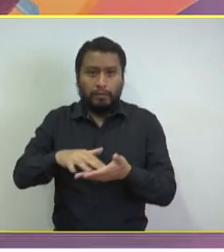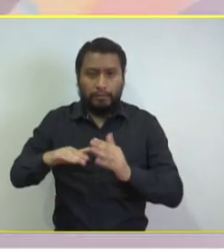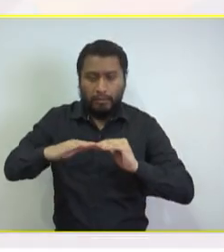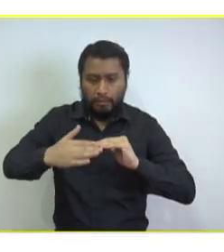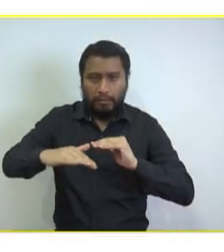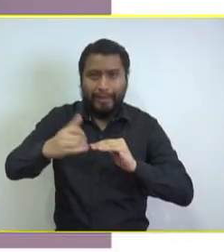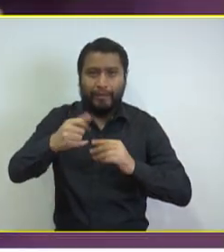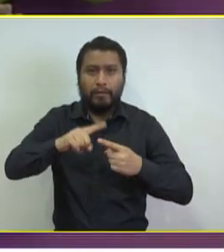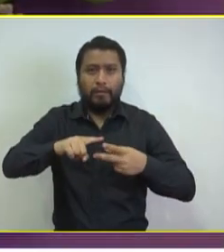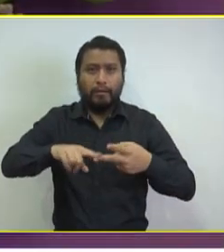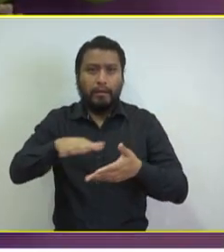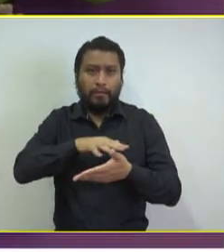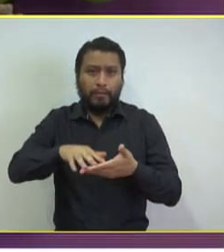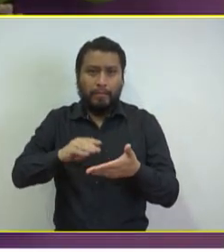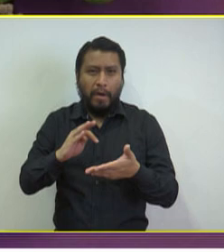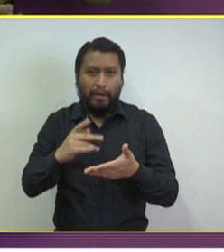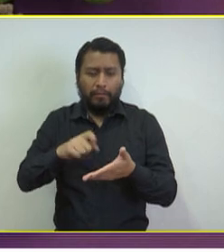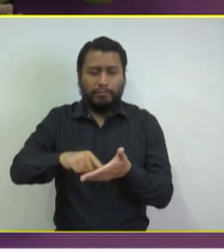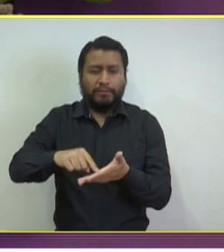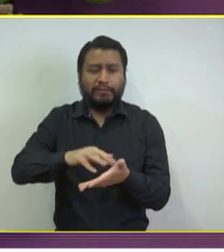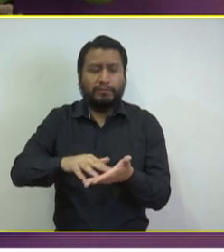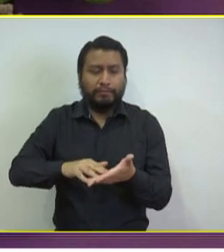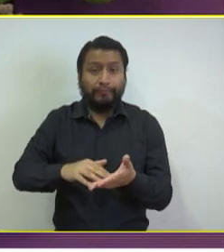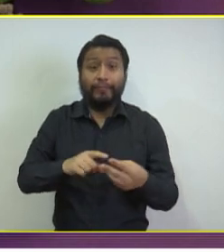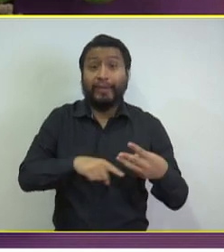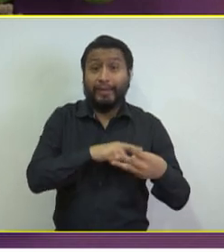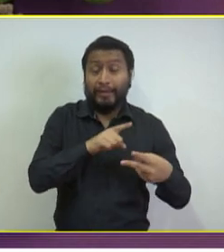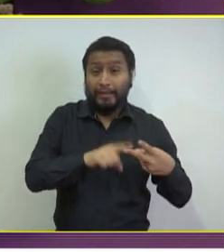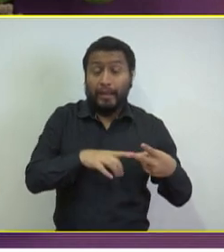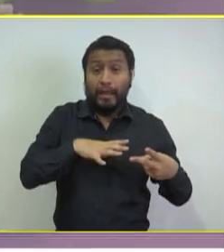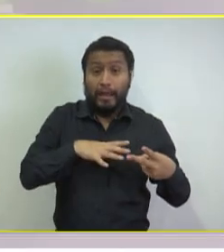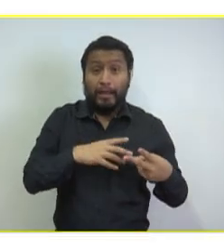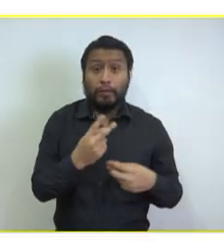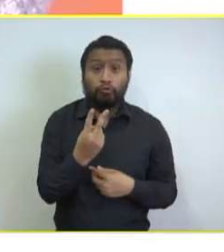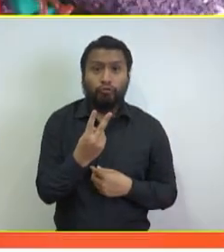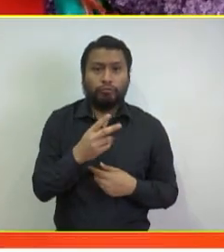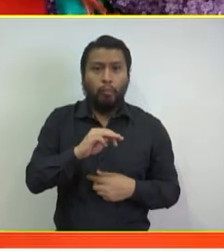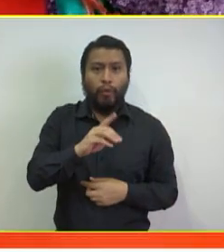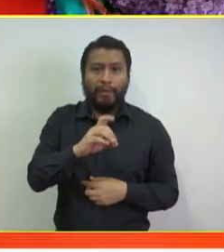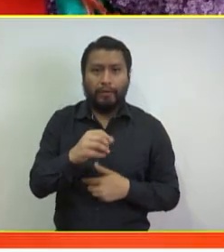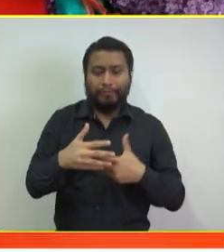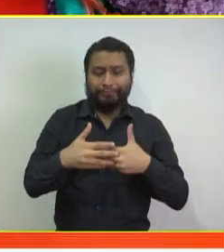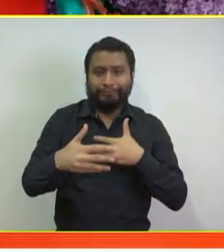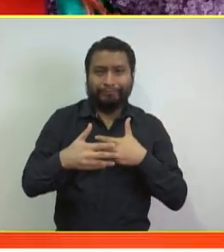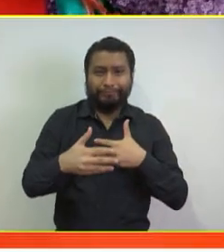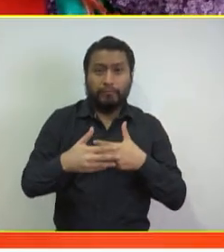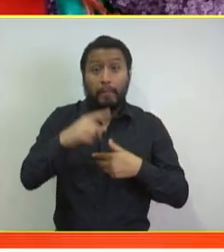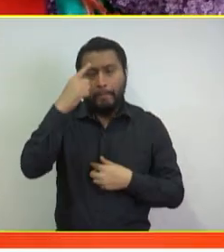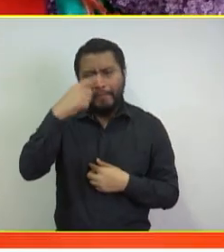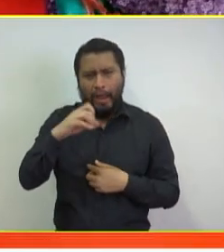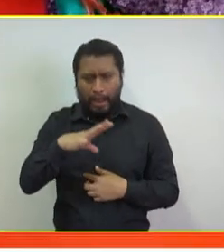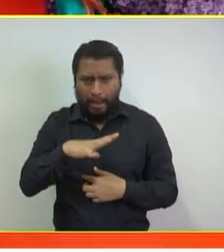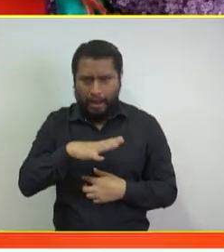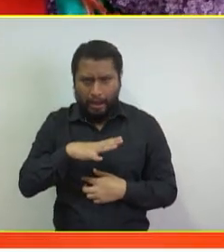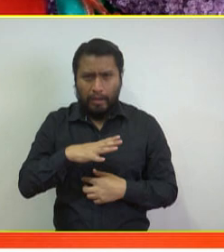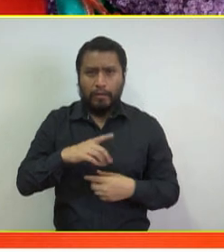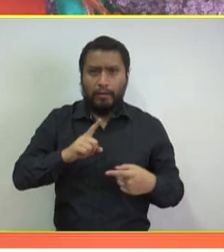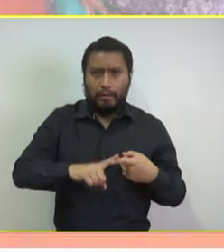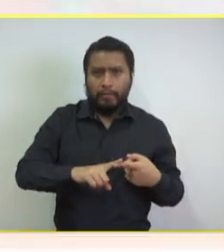texturas. Dos modelos tridimensionales, para ayudar a comprender la morfología de los virus y las